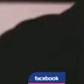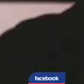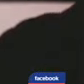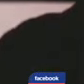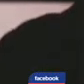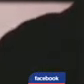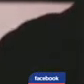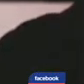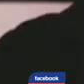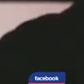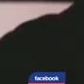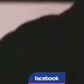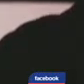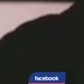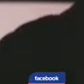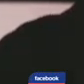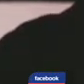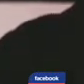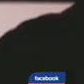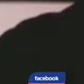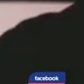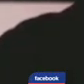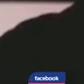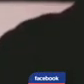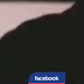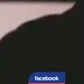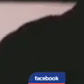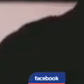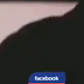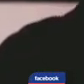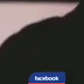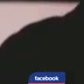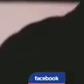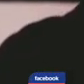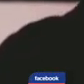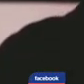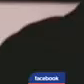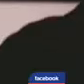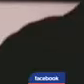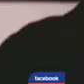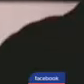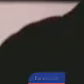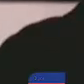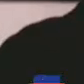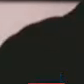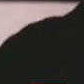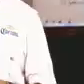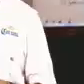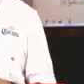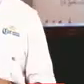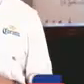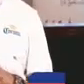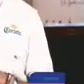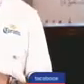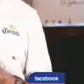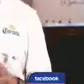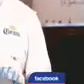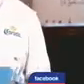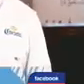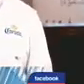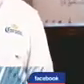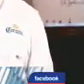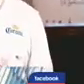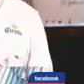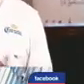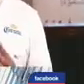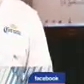has descargado, descárgala ya y es totalmente gratis. Los pasos para descargar la plataforma BIS, se puede descargar en la plataforma iOS